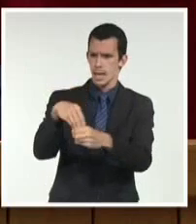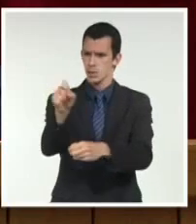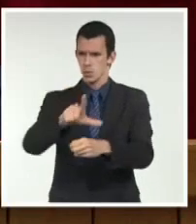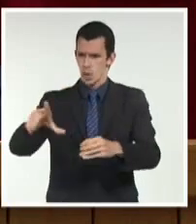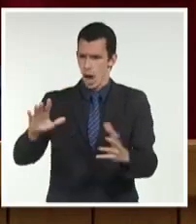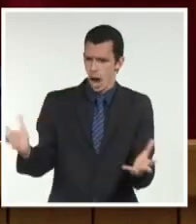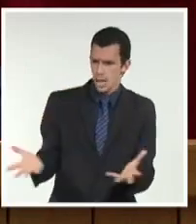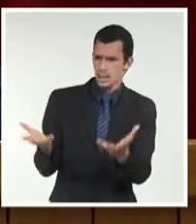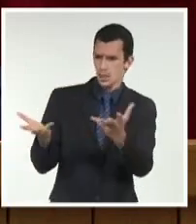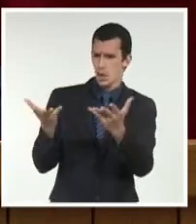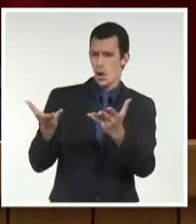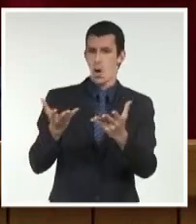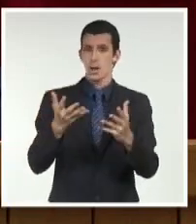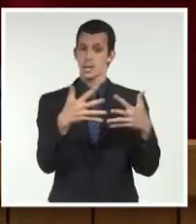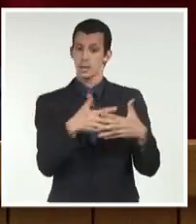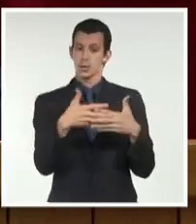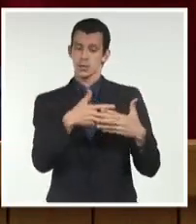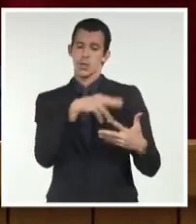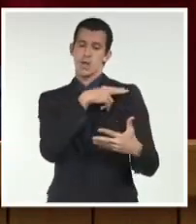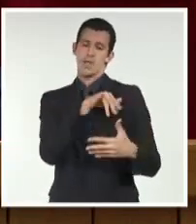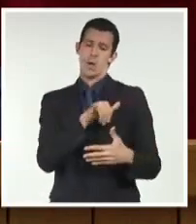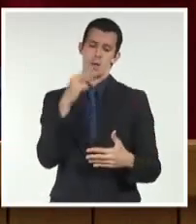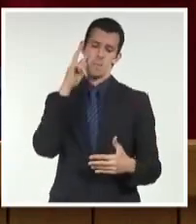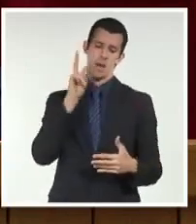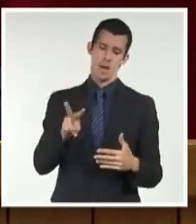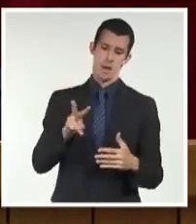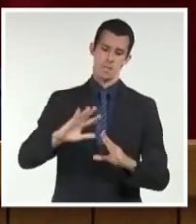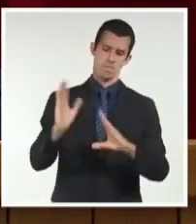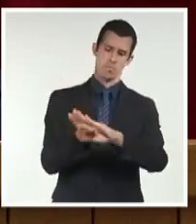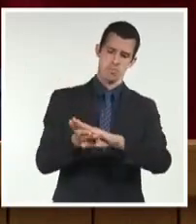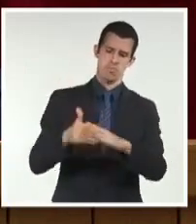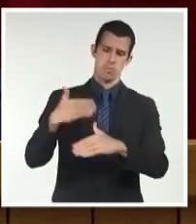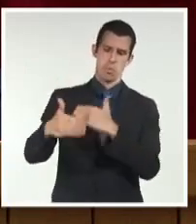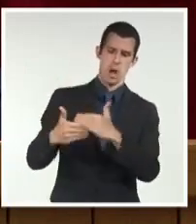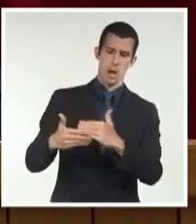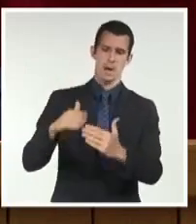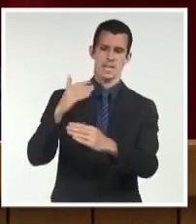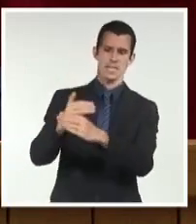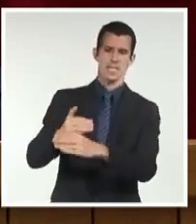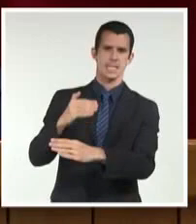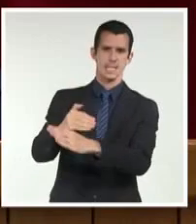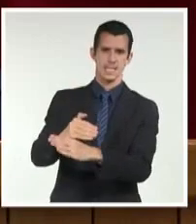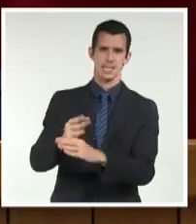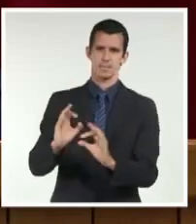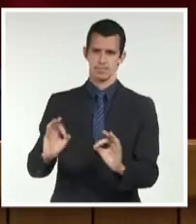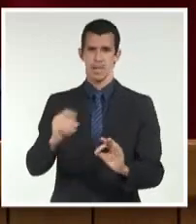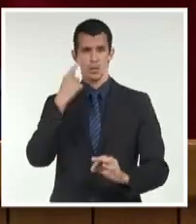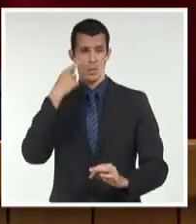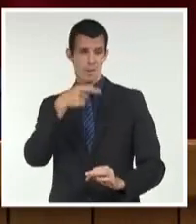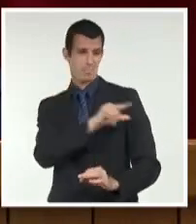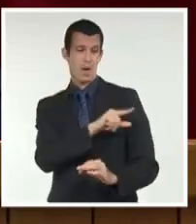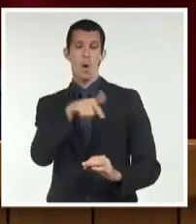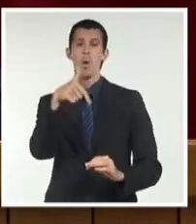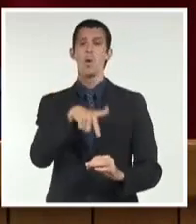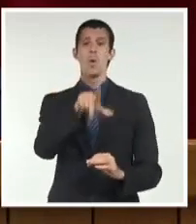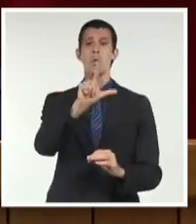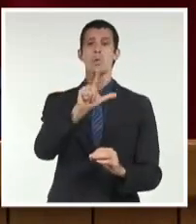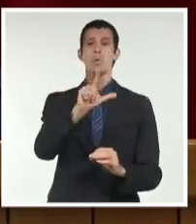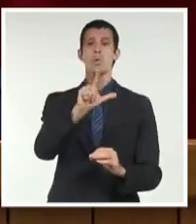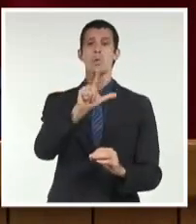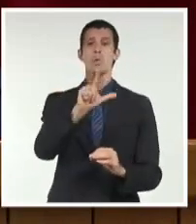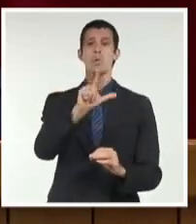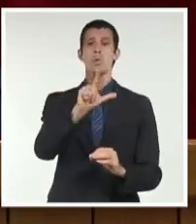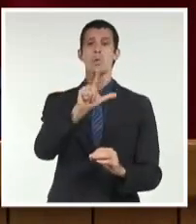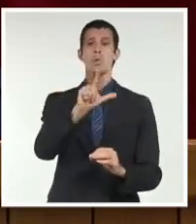intentó nuevamente forzar una sublevación popular en Cuba durante este mes de julio y fracasó, como lo intentó y